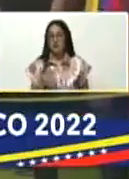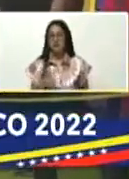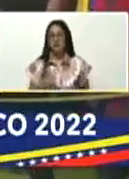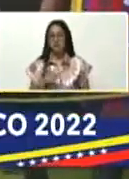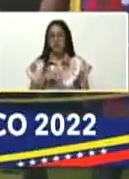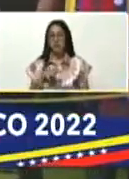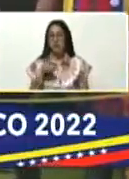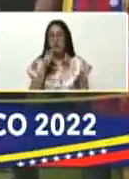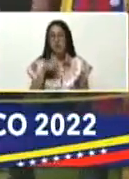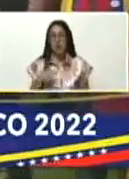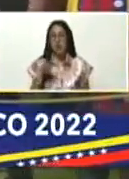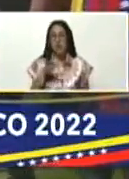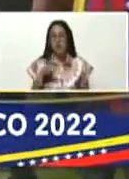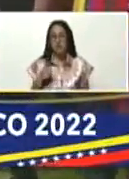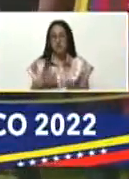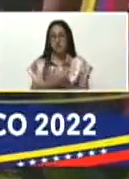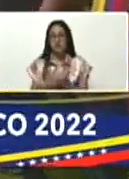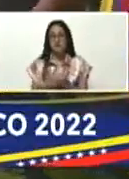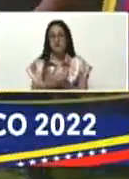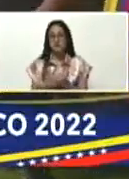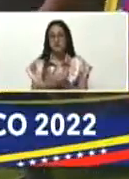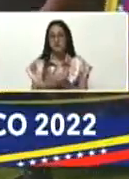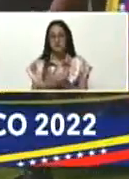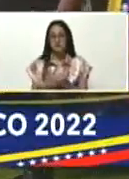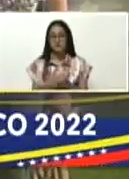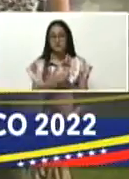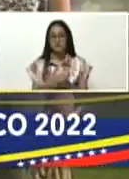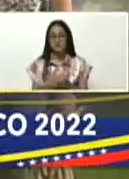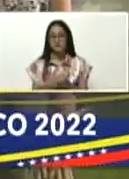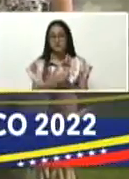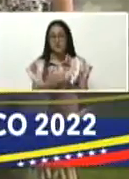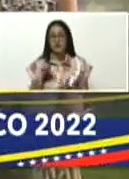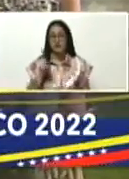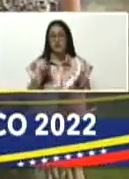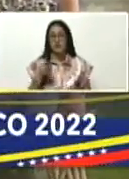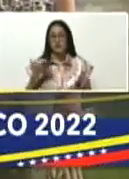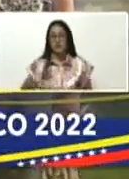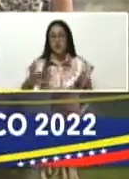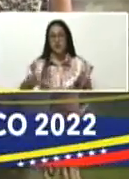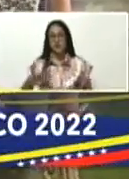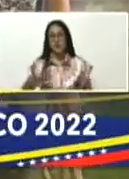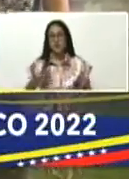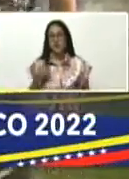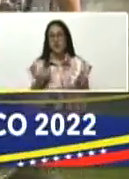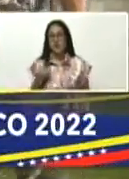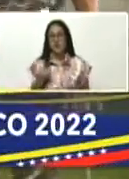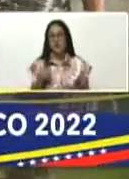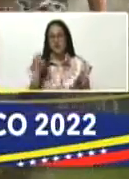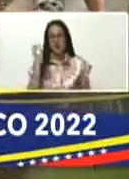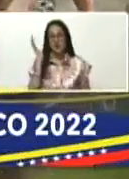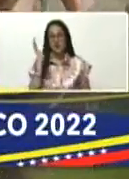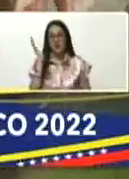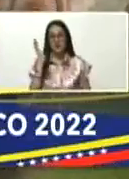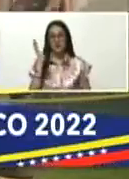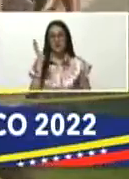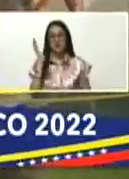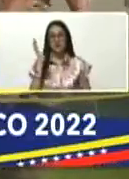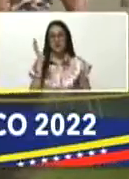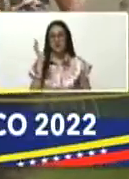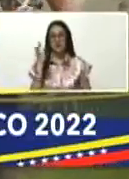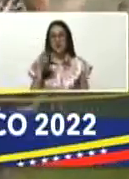cantidad de pueblo asistiendo y sobre todo algo también importante, presidente, que aquí se van a hacer conferencias, se van a hacer ruedas